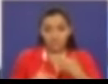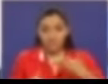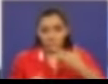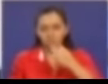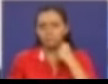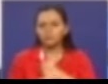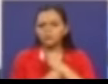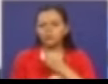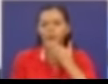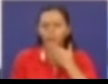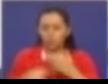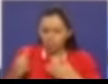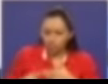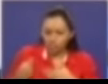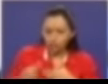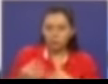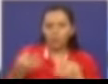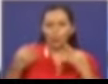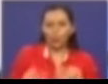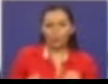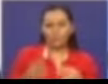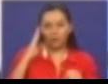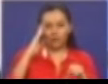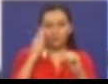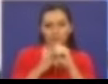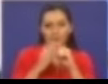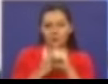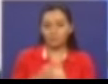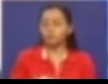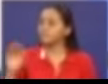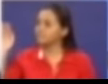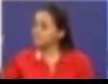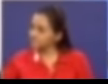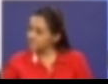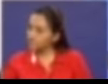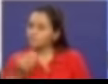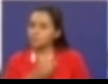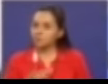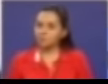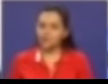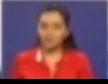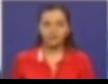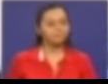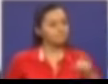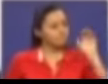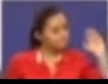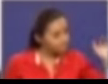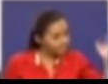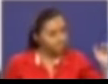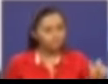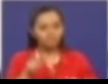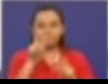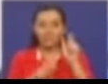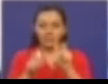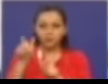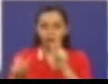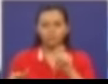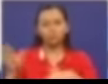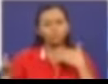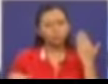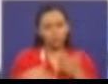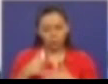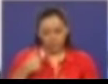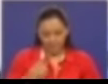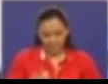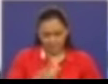día para cumplir con su misión. Cuente, señor presidente, cuente ustedes, queridos agricultores, con un